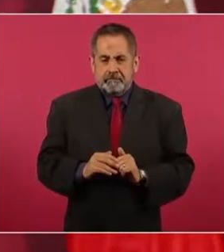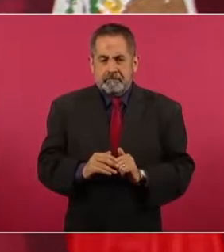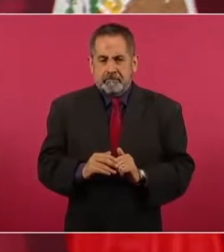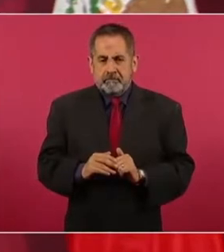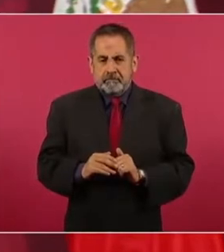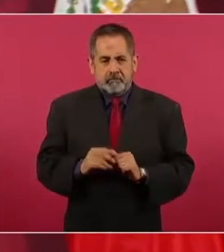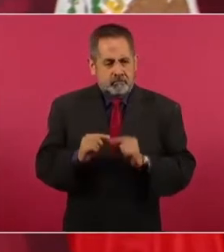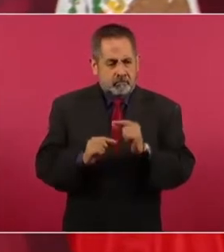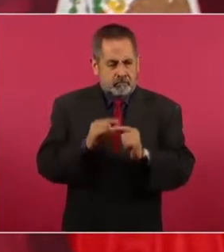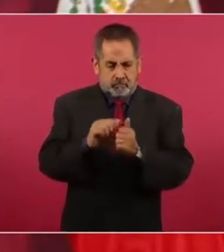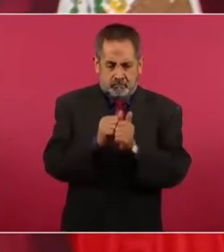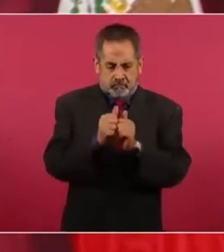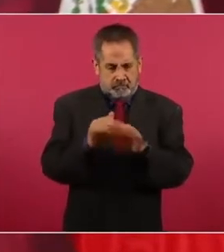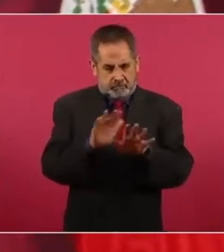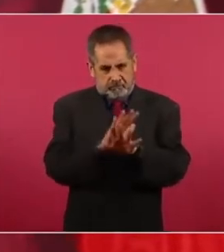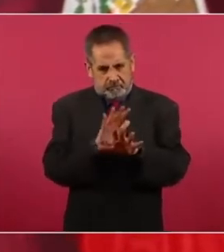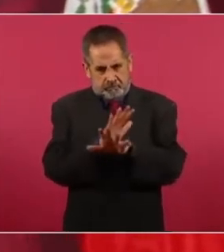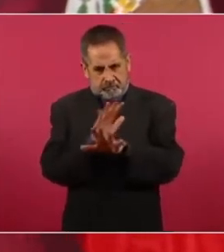poco a poco